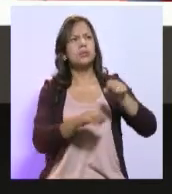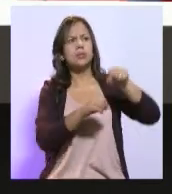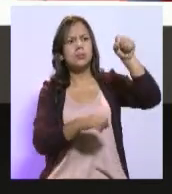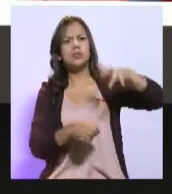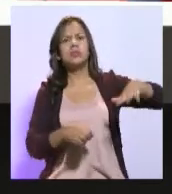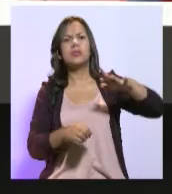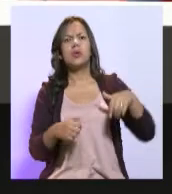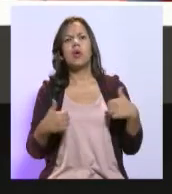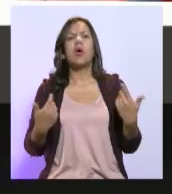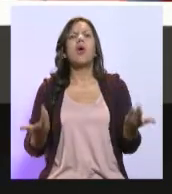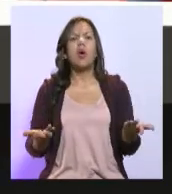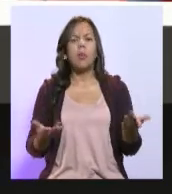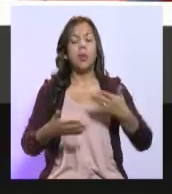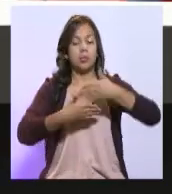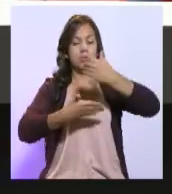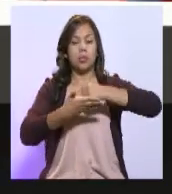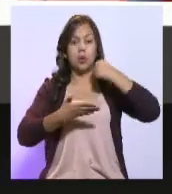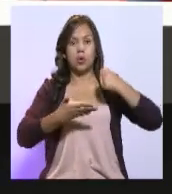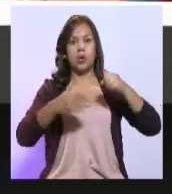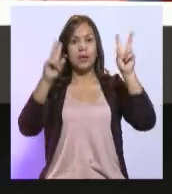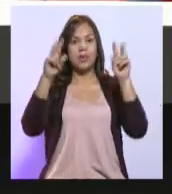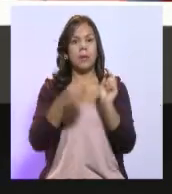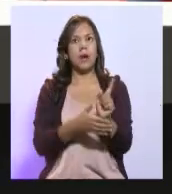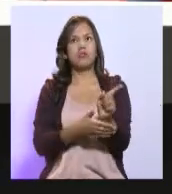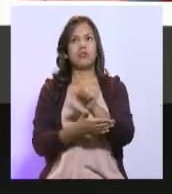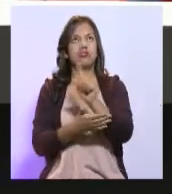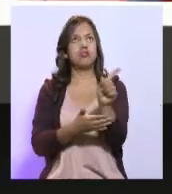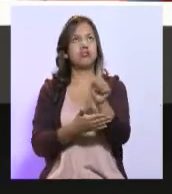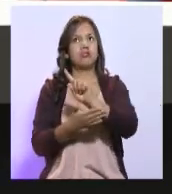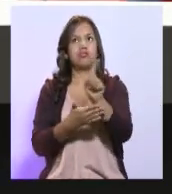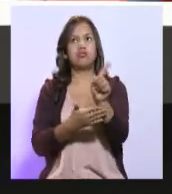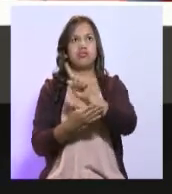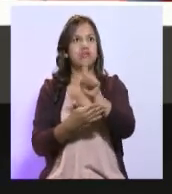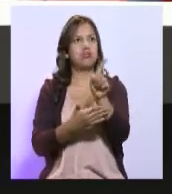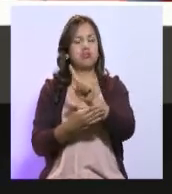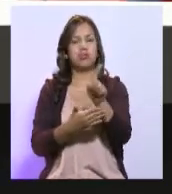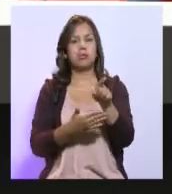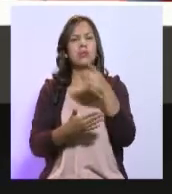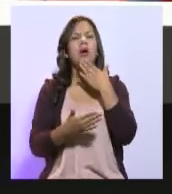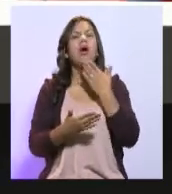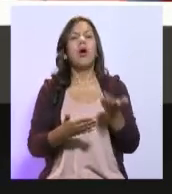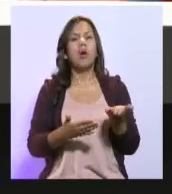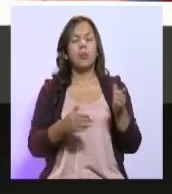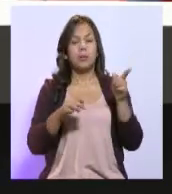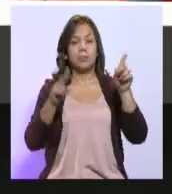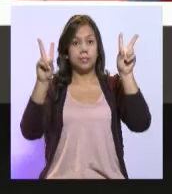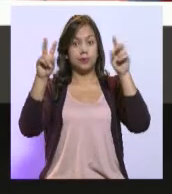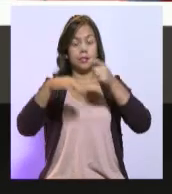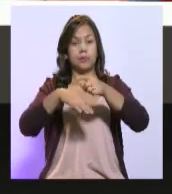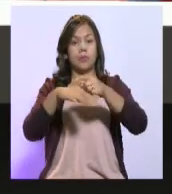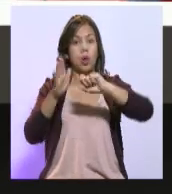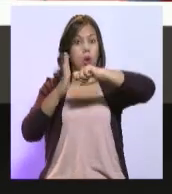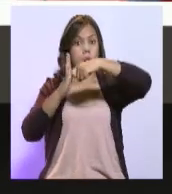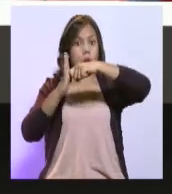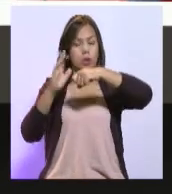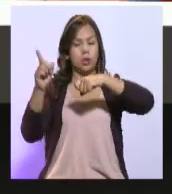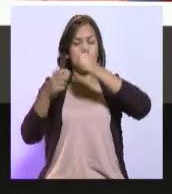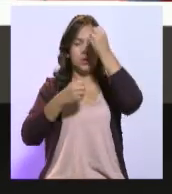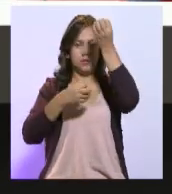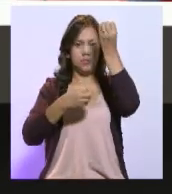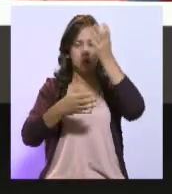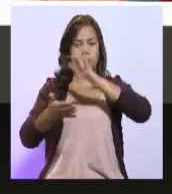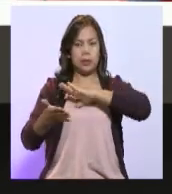la contratación de los denominados fotorradares. De acuerdo a la Comisión de Fiscalización, la Contraloría presentó un informe en donde